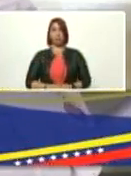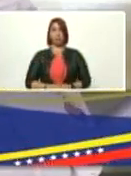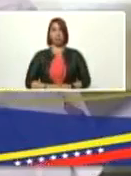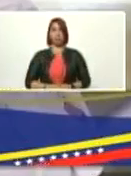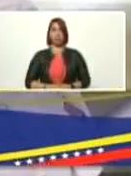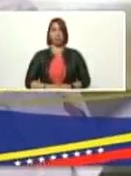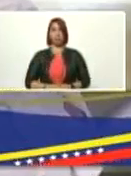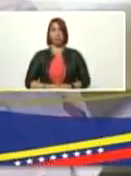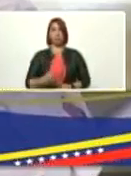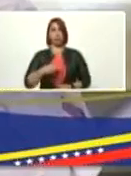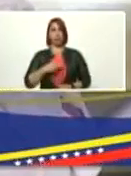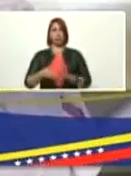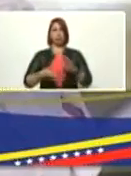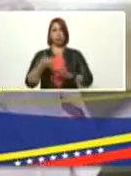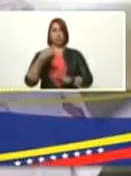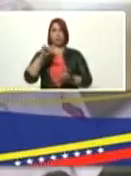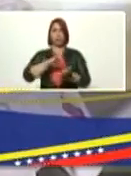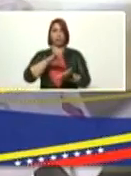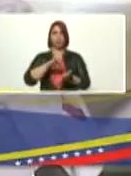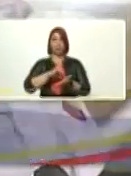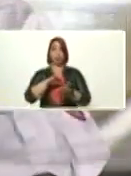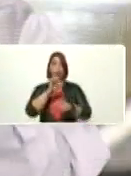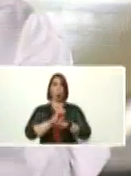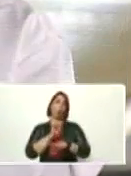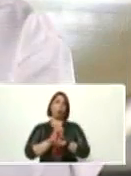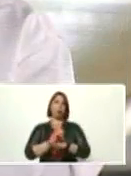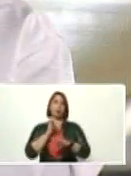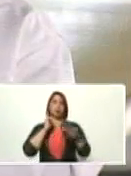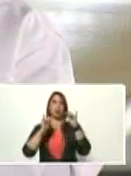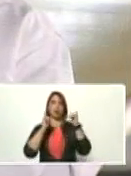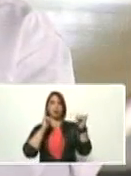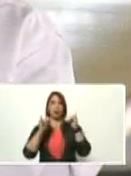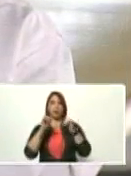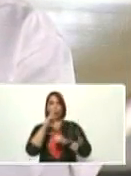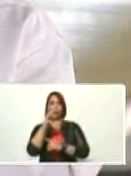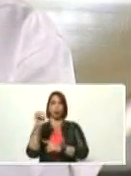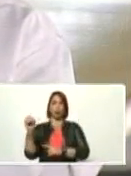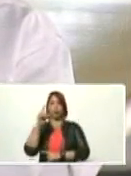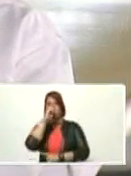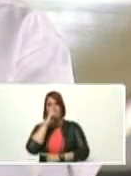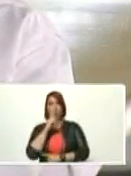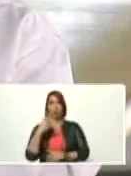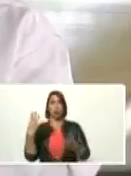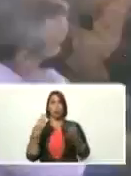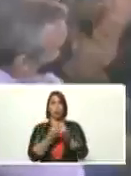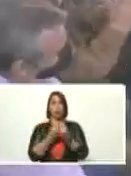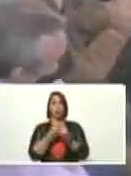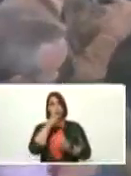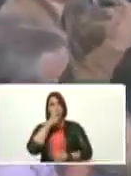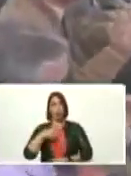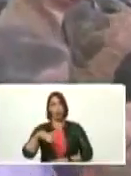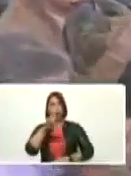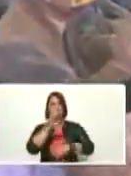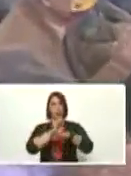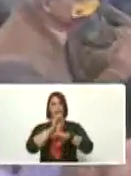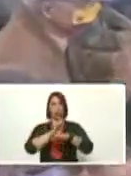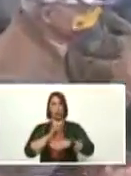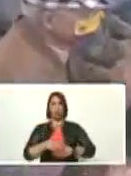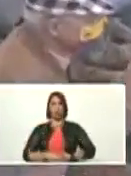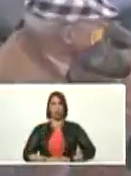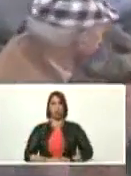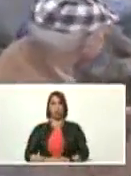Allá estaremos en Quito celebrando los 200 años de Pichincha, junto al pueblo del Ecuador.